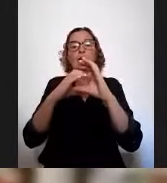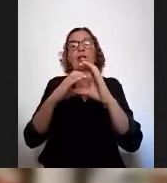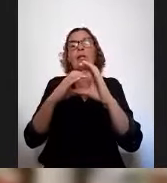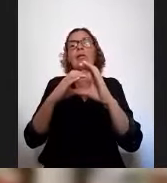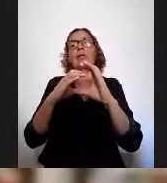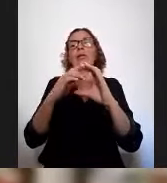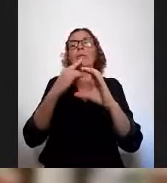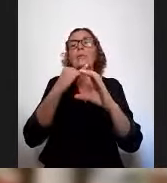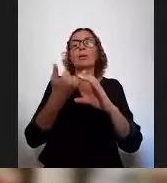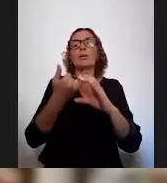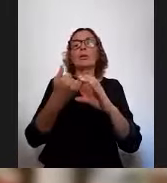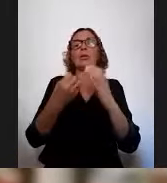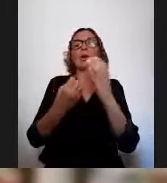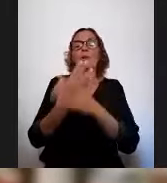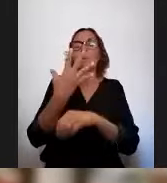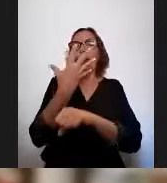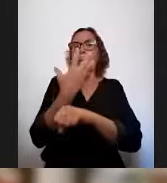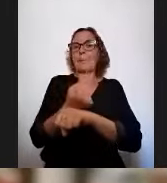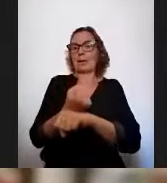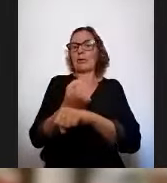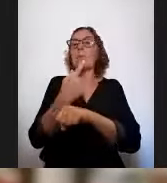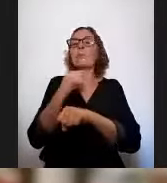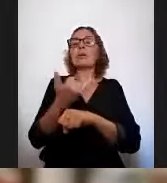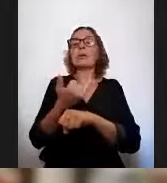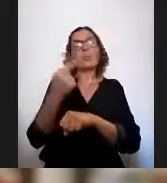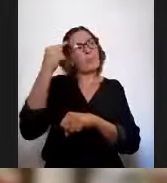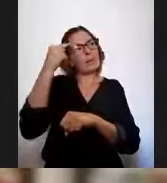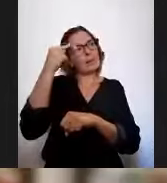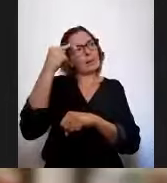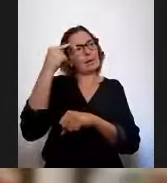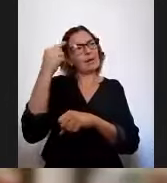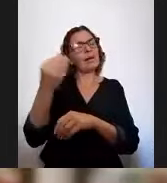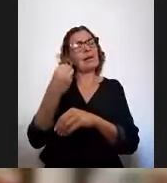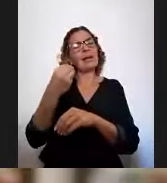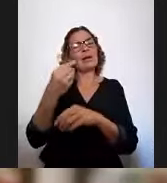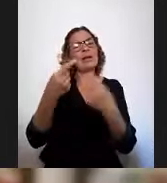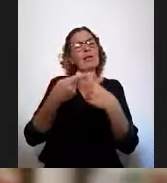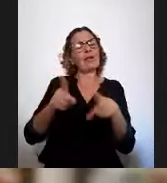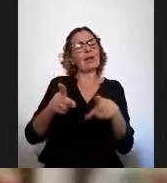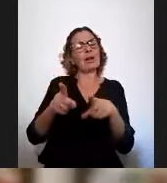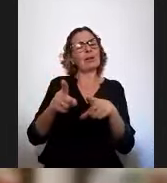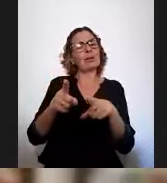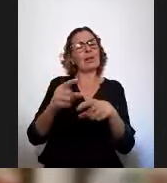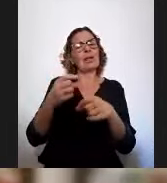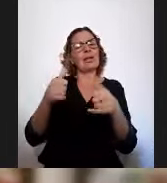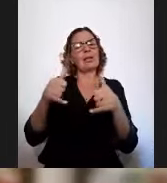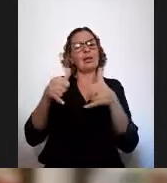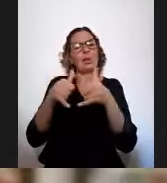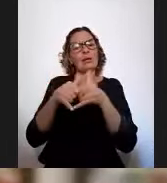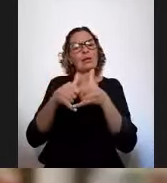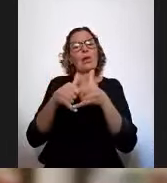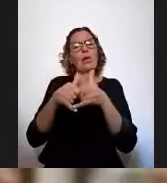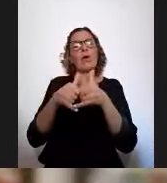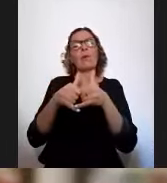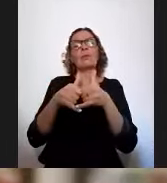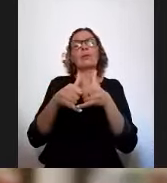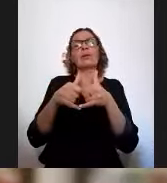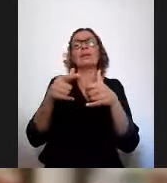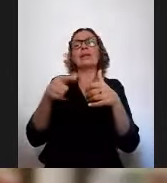comunicarse, una nueva aplicación, bueno, pensar, ¿qué es lo que me diferencia de WhatsApp, de Telegram, de Signal,